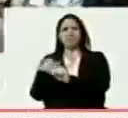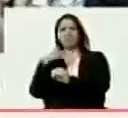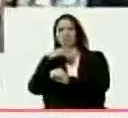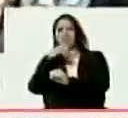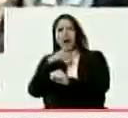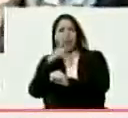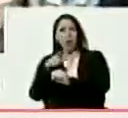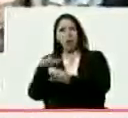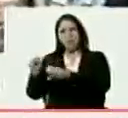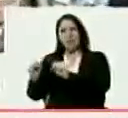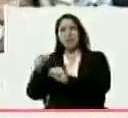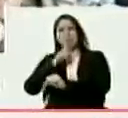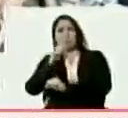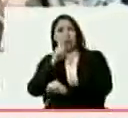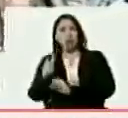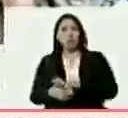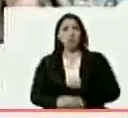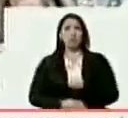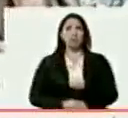es el imperialismo.